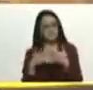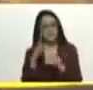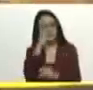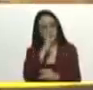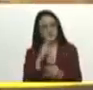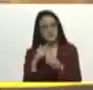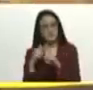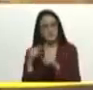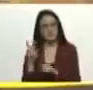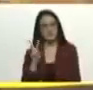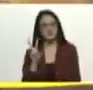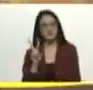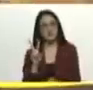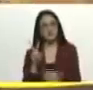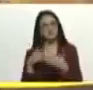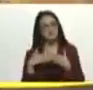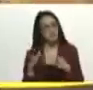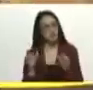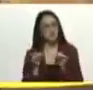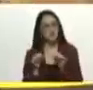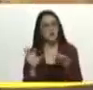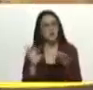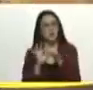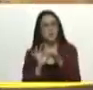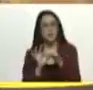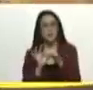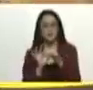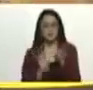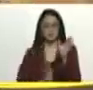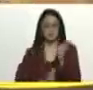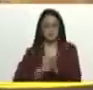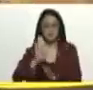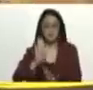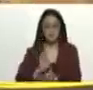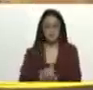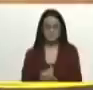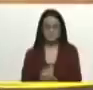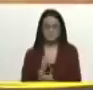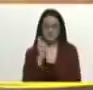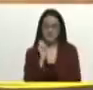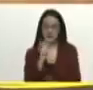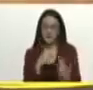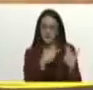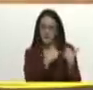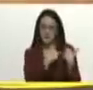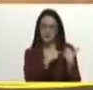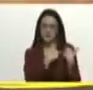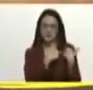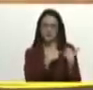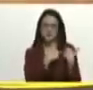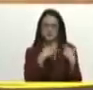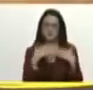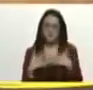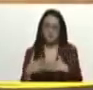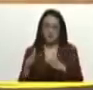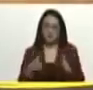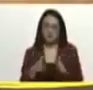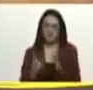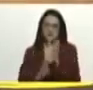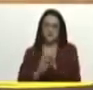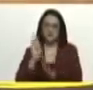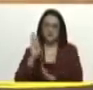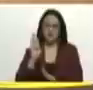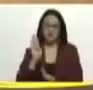y Venezuela. Y juntos podamos nosotros afrontar las tareas, los desafíos y los caminos del desarrollo